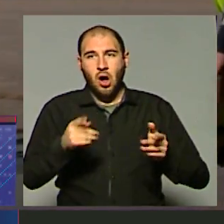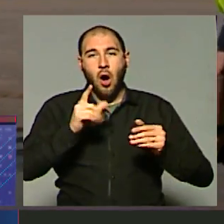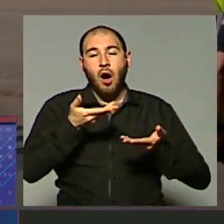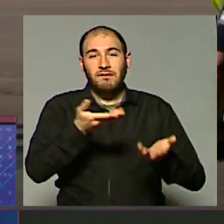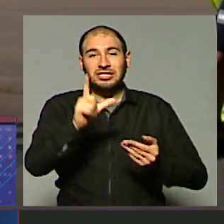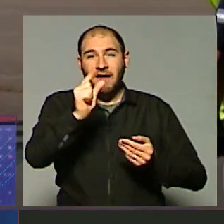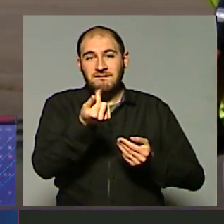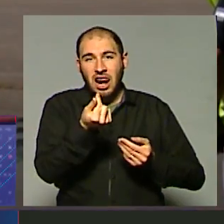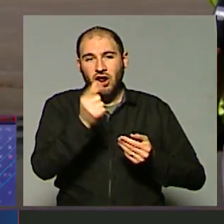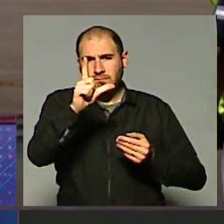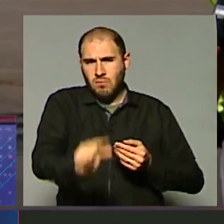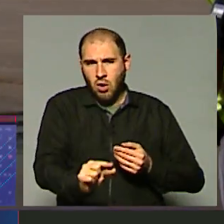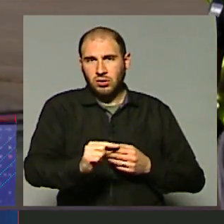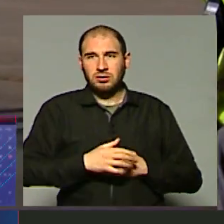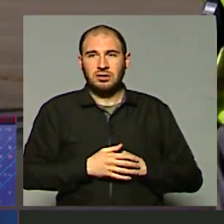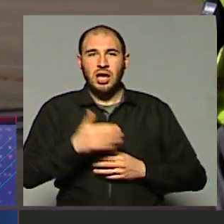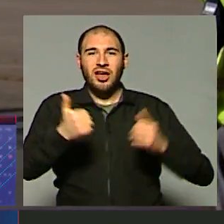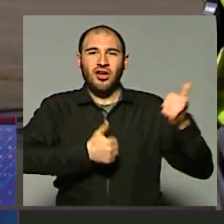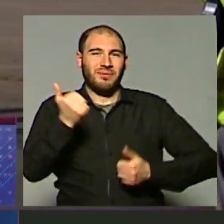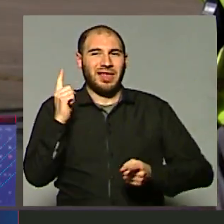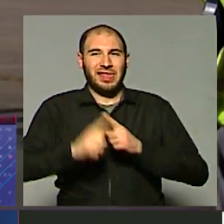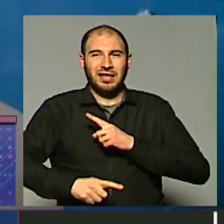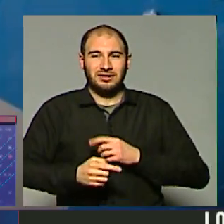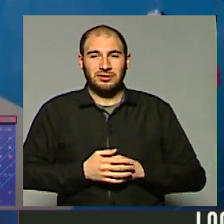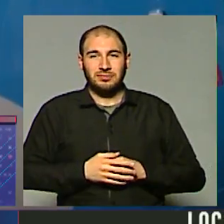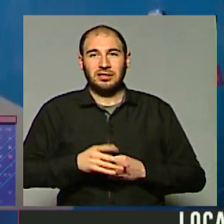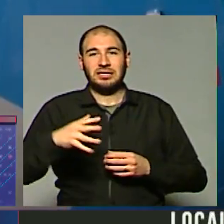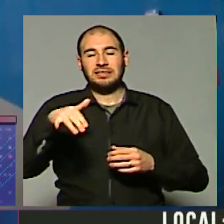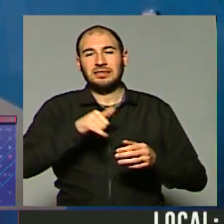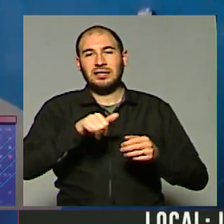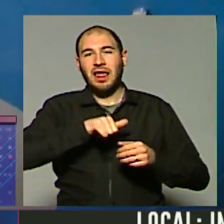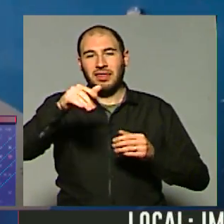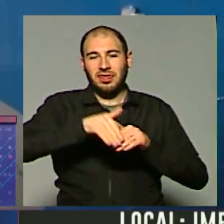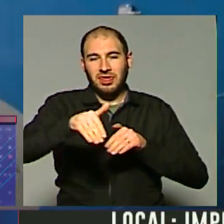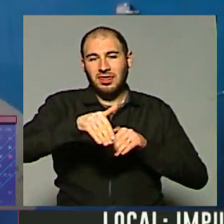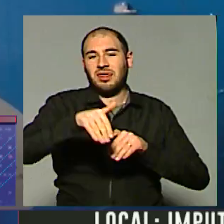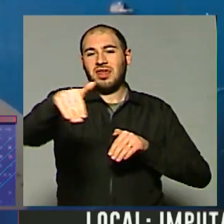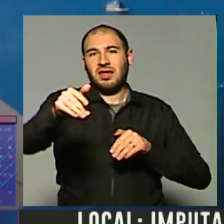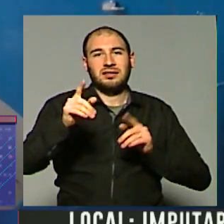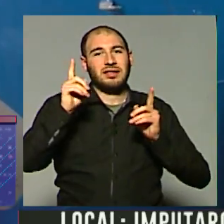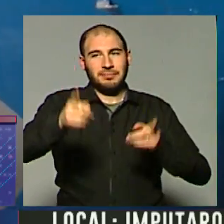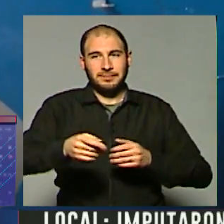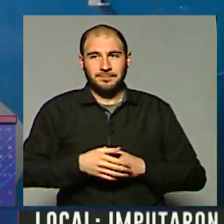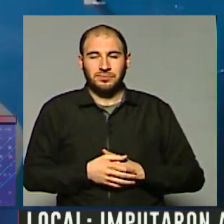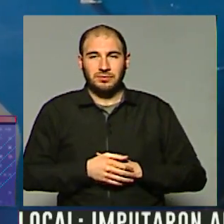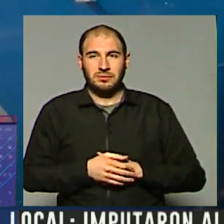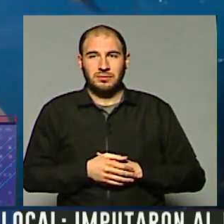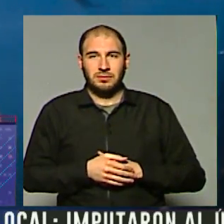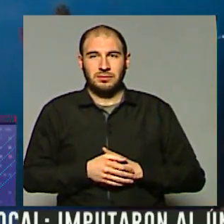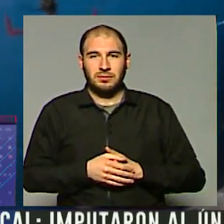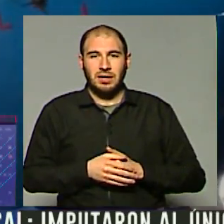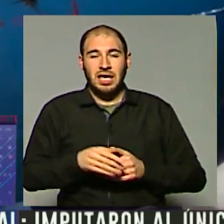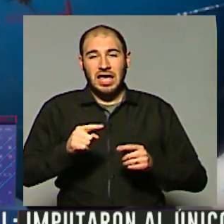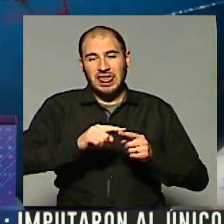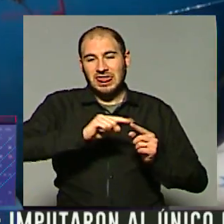ofreciendo valores sumamente bajos y que compiten directamente con lo que es el transporte de media y larga distancia, con lo cual, teniendo en cuenta lo que es